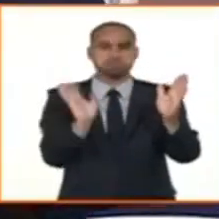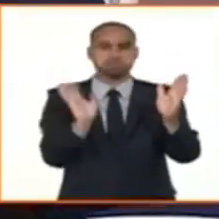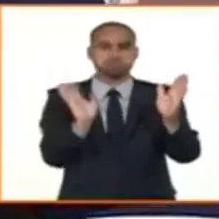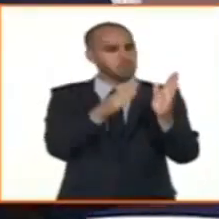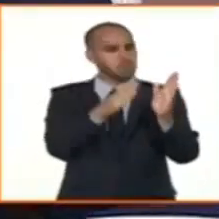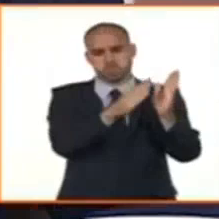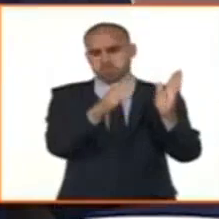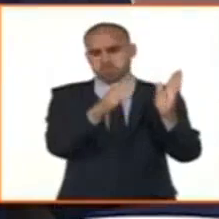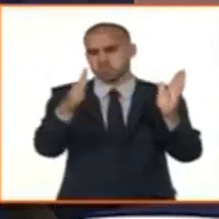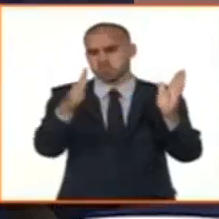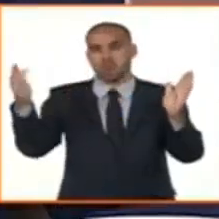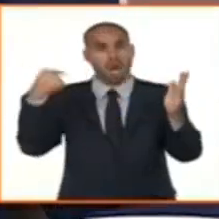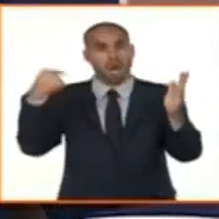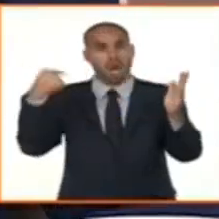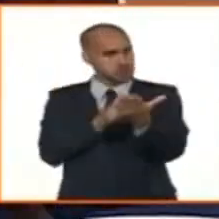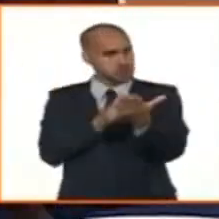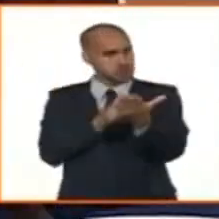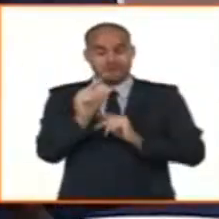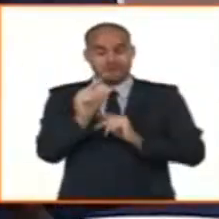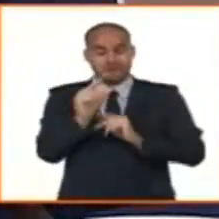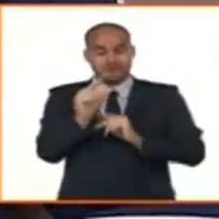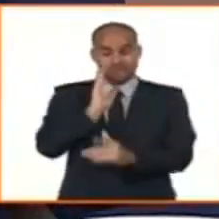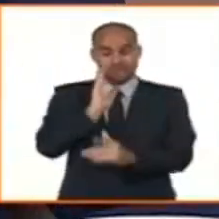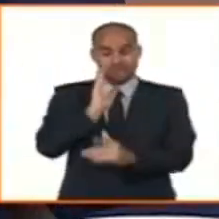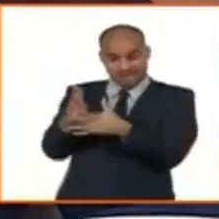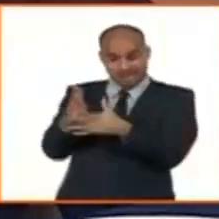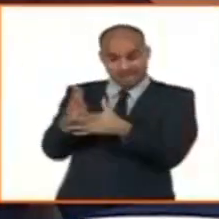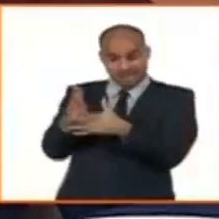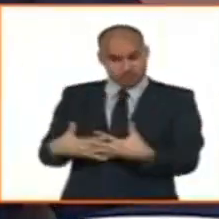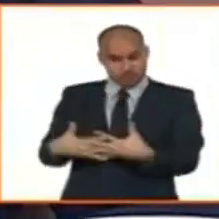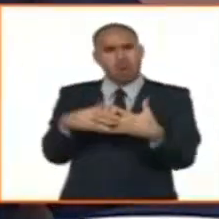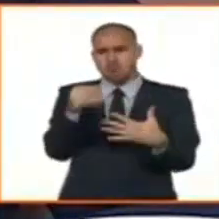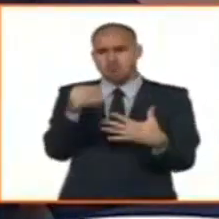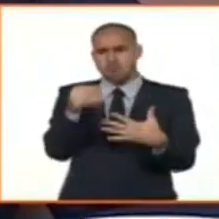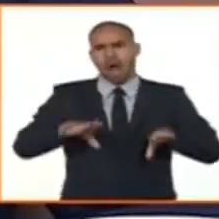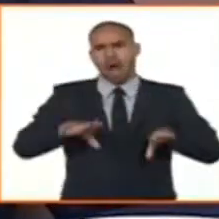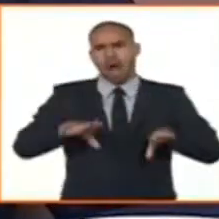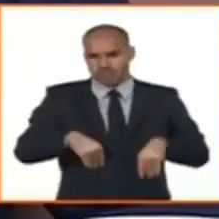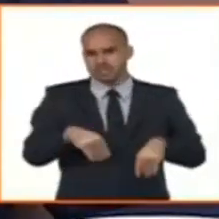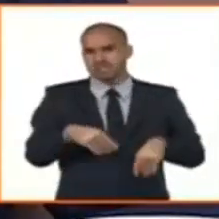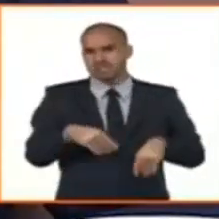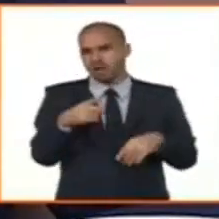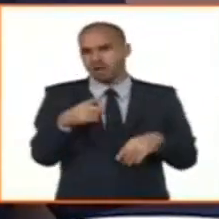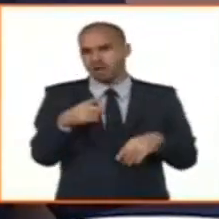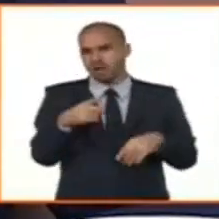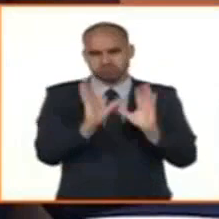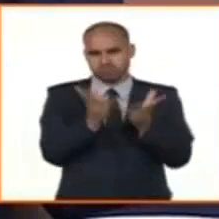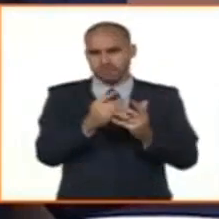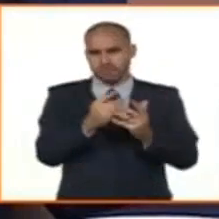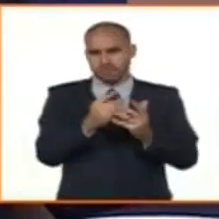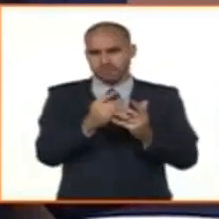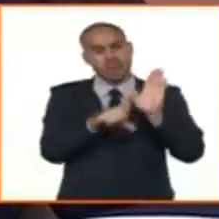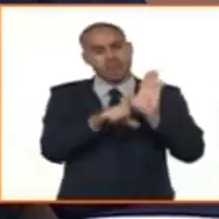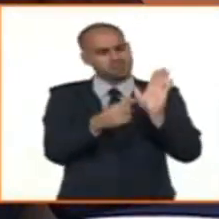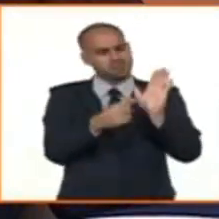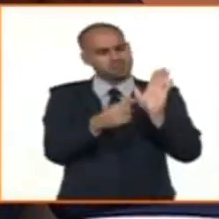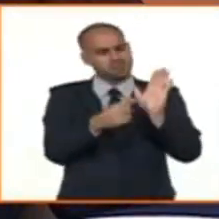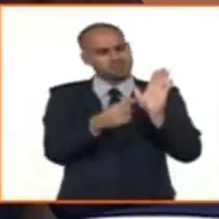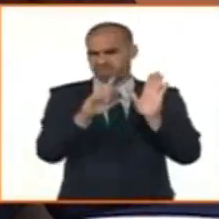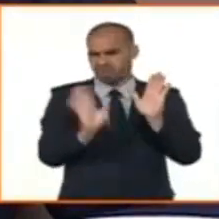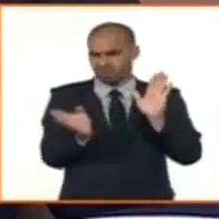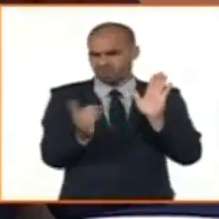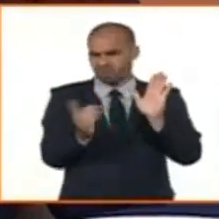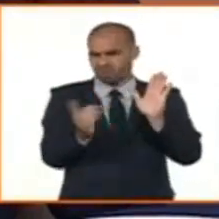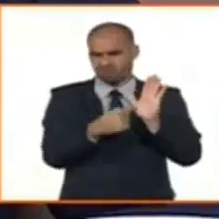pueden aplicar los cubanos que llegan en estos días a los Estados Unidos. La ley de ajuste cubano no es el único elemento que hay que abordar en este punto, porque la ley ha